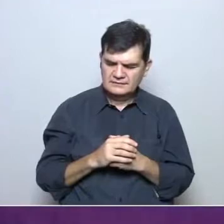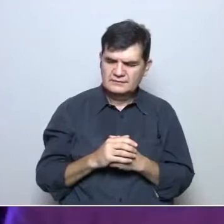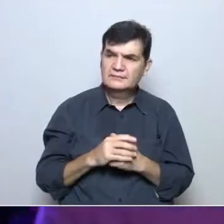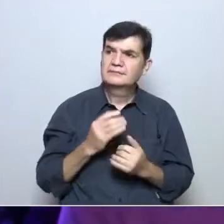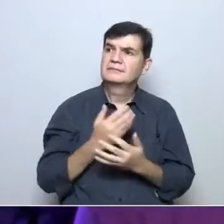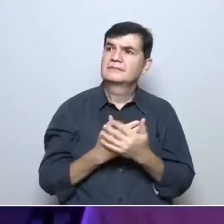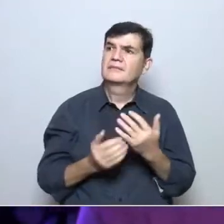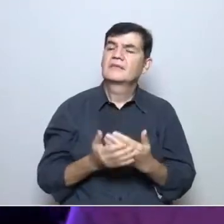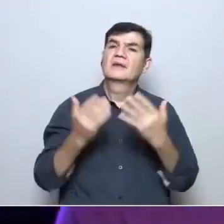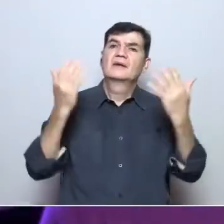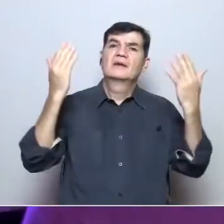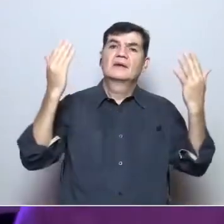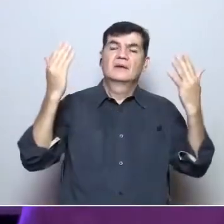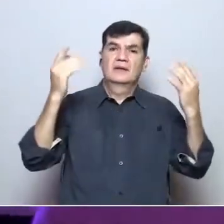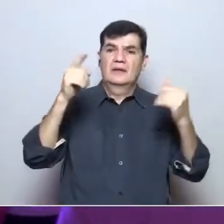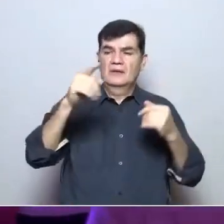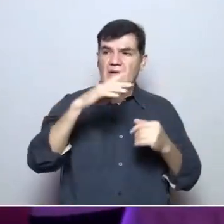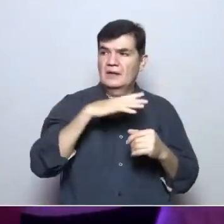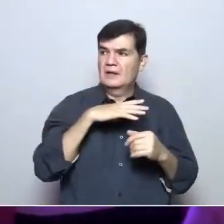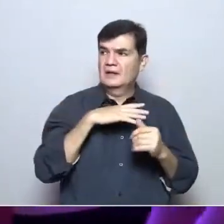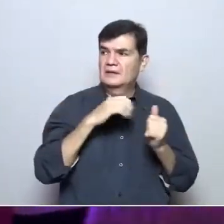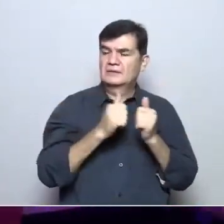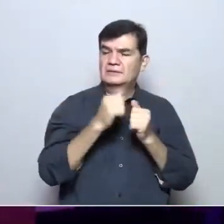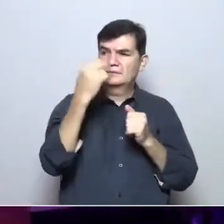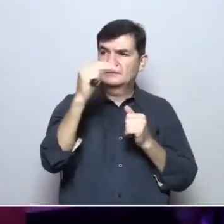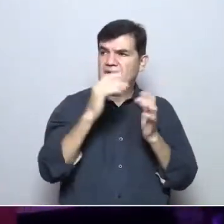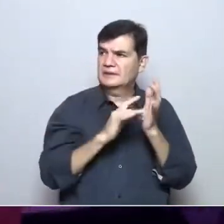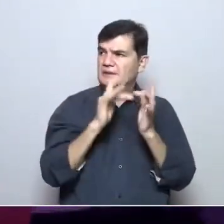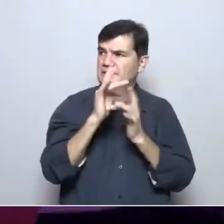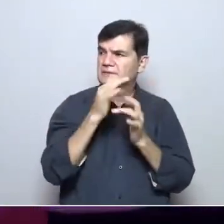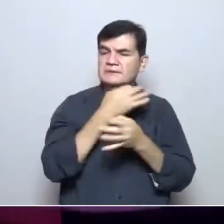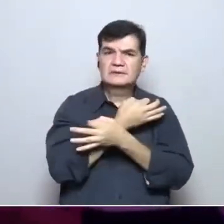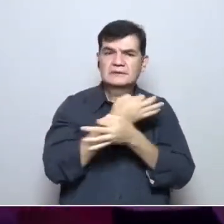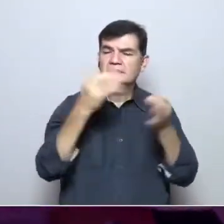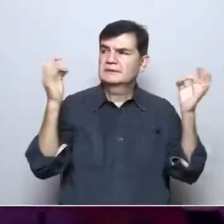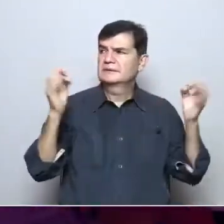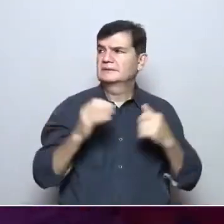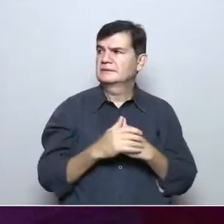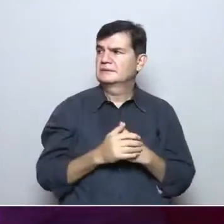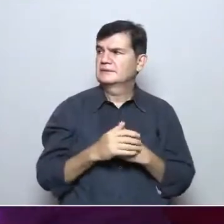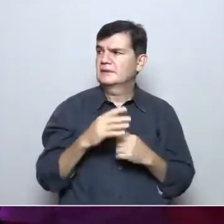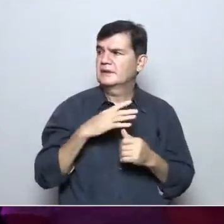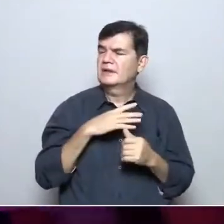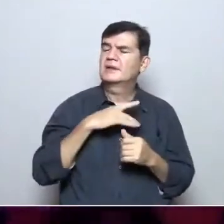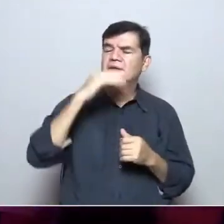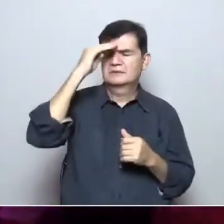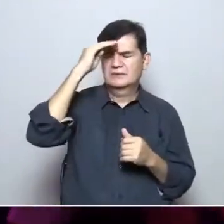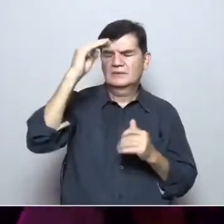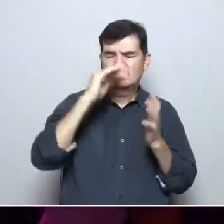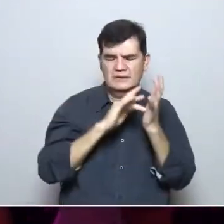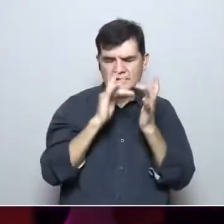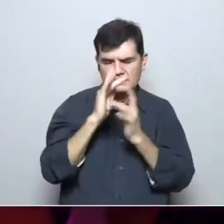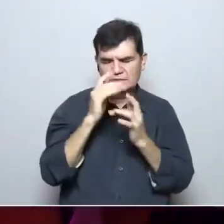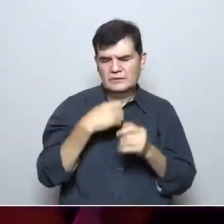Levanta tus manos, iglesia, y día él menciona el nombre de Jesús. Imploramos tu nombre, Jesús.